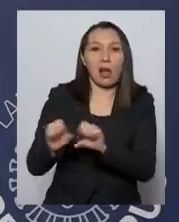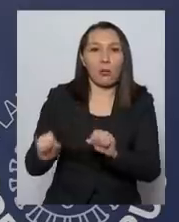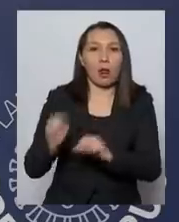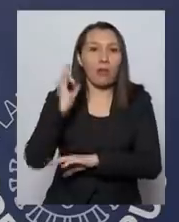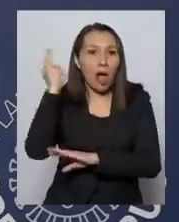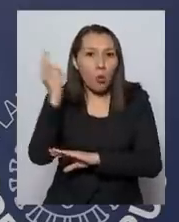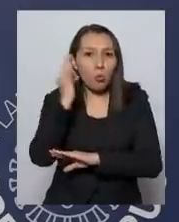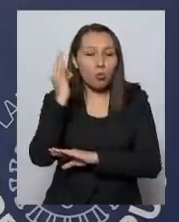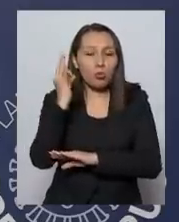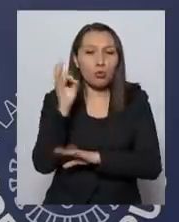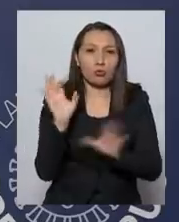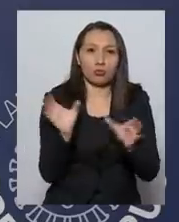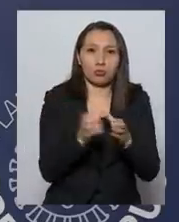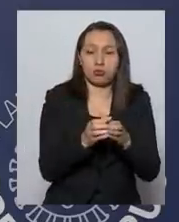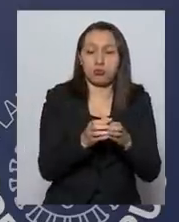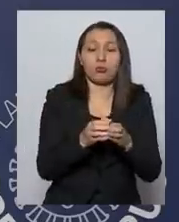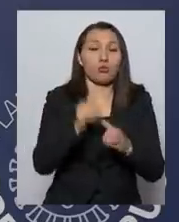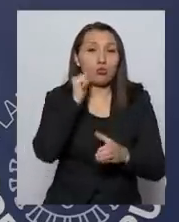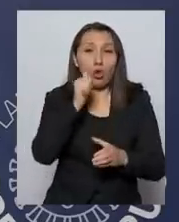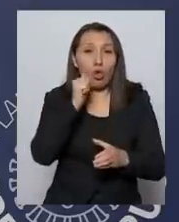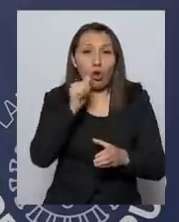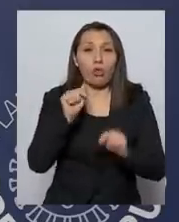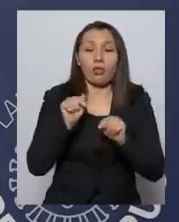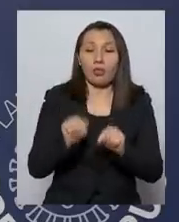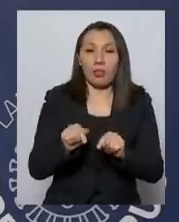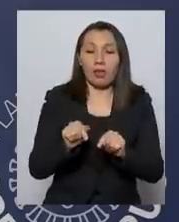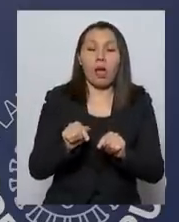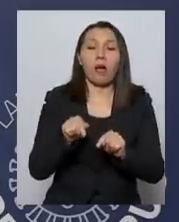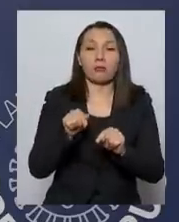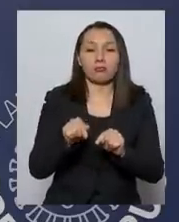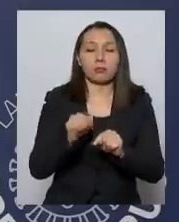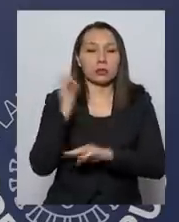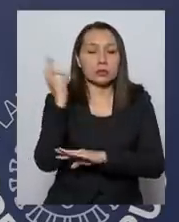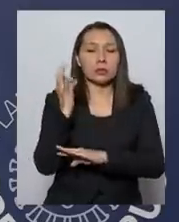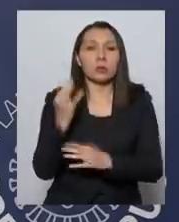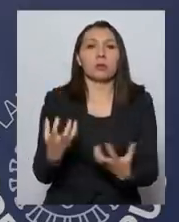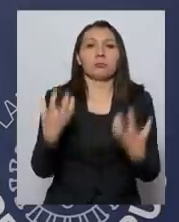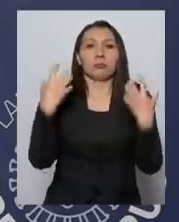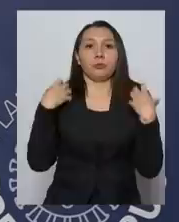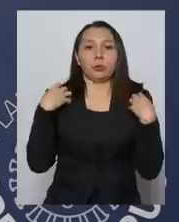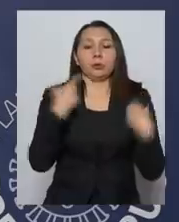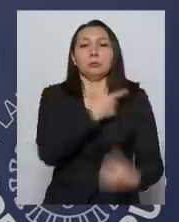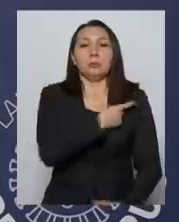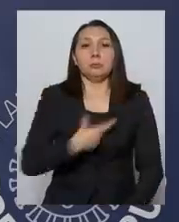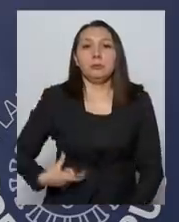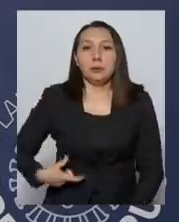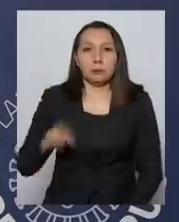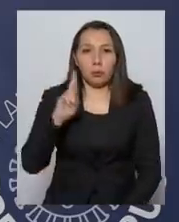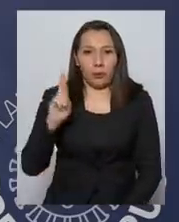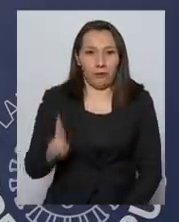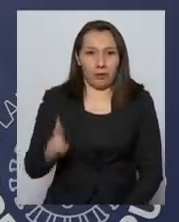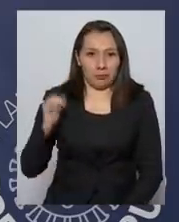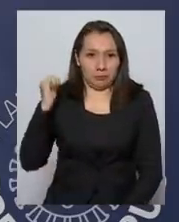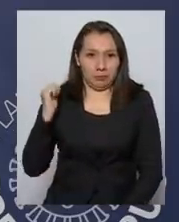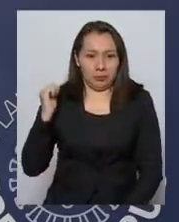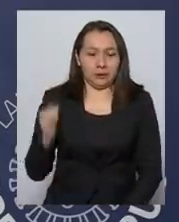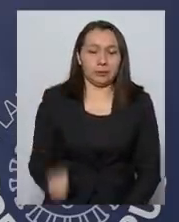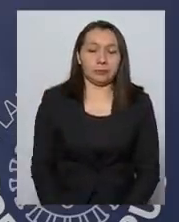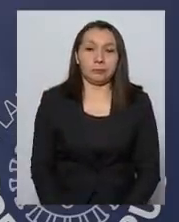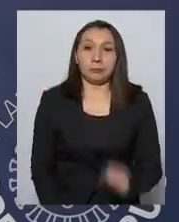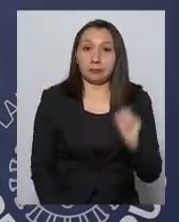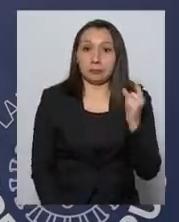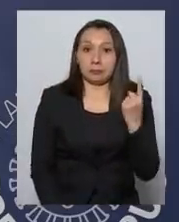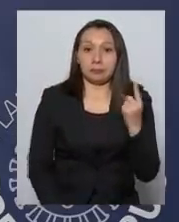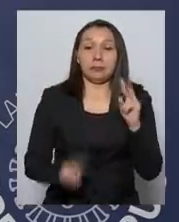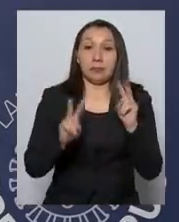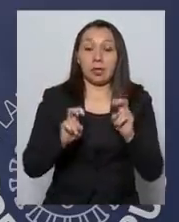la reunión que, como cada jornada, dirige el presidente de la República. En primer